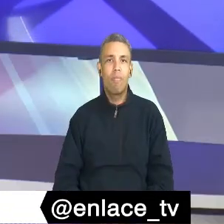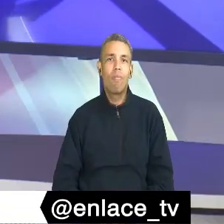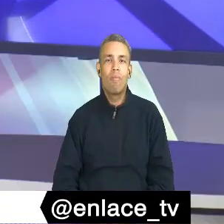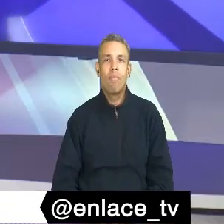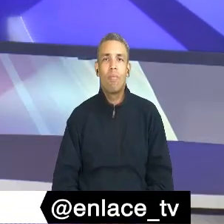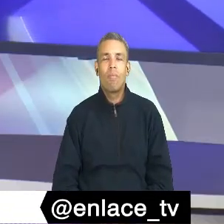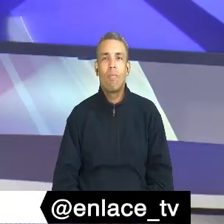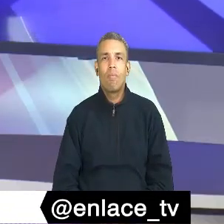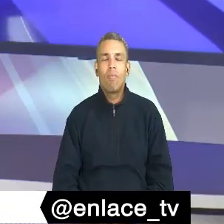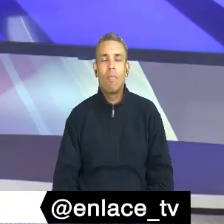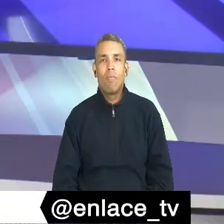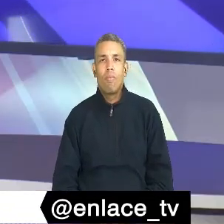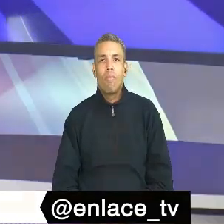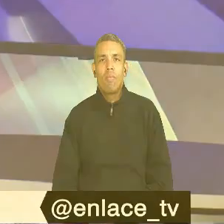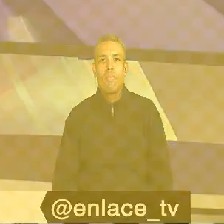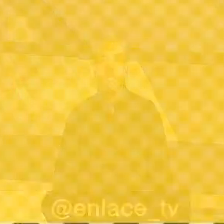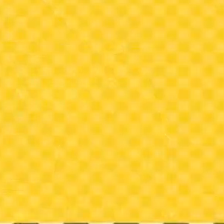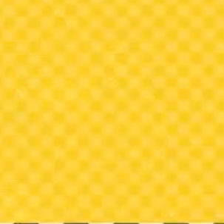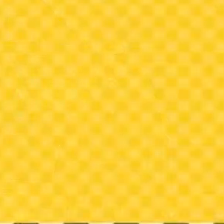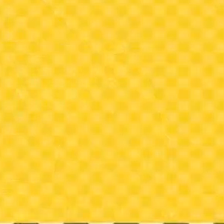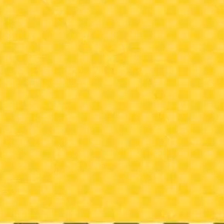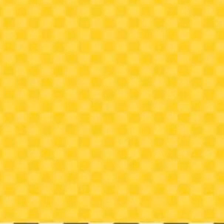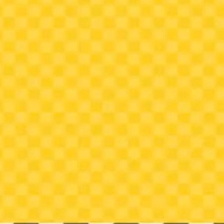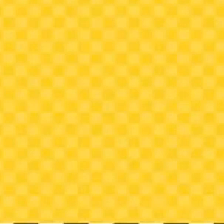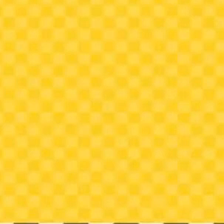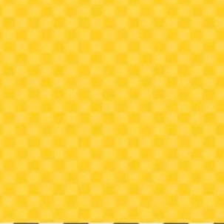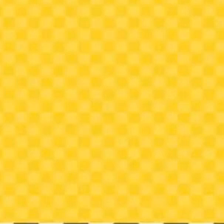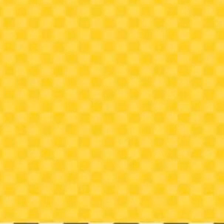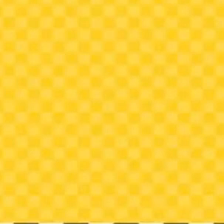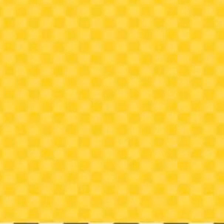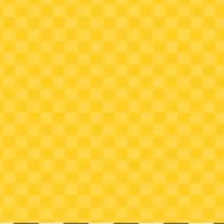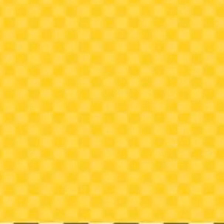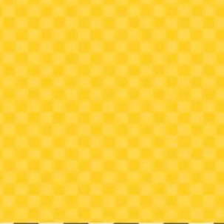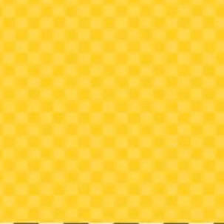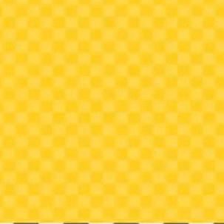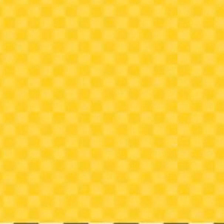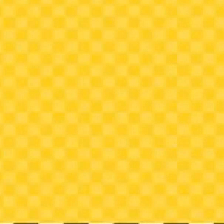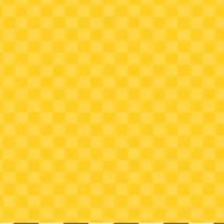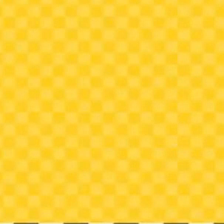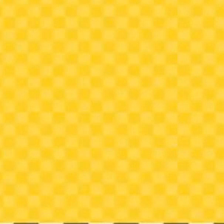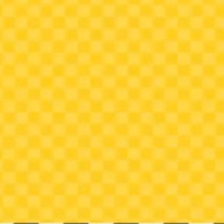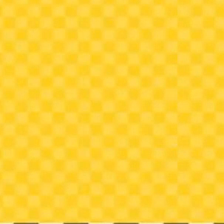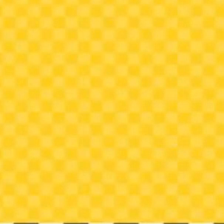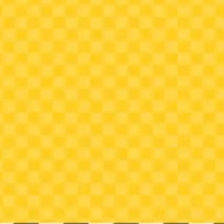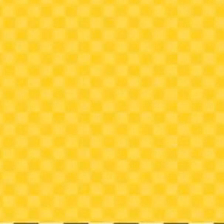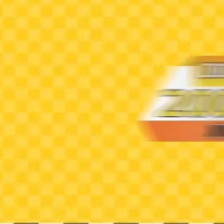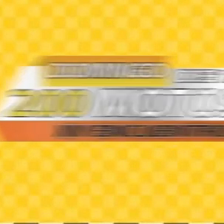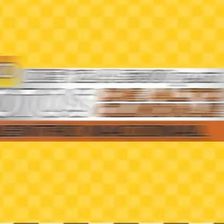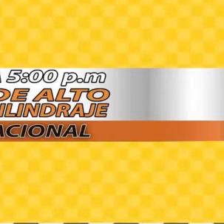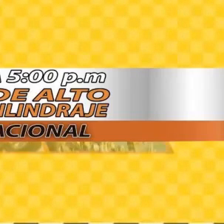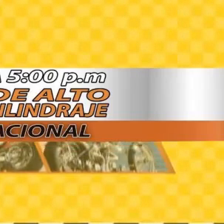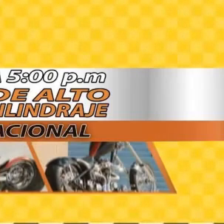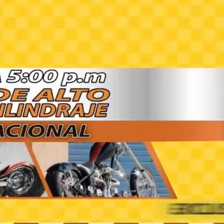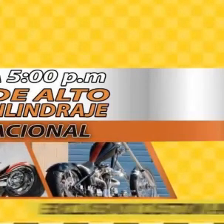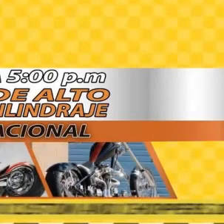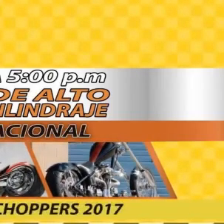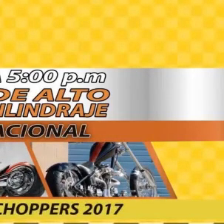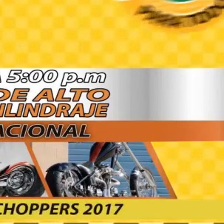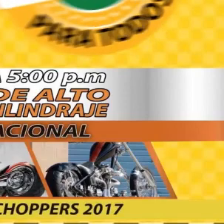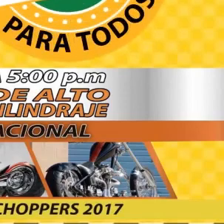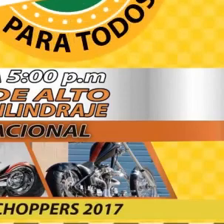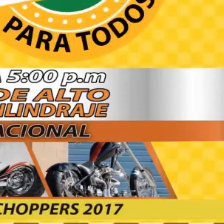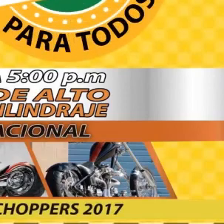Este fin de semana, mi San Silvestre sobre ruedas, sábado carros antiguos, domingo motos de alto cilindraje y recreación